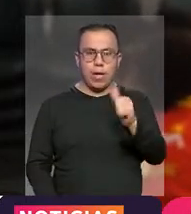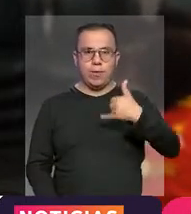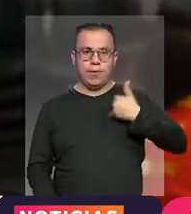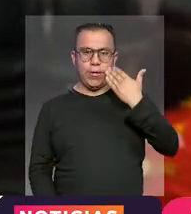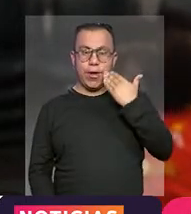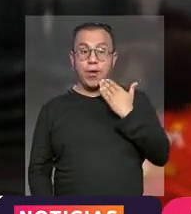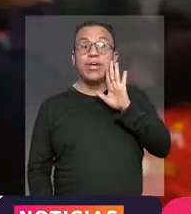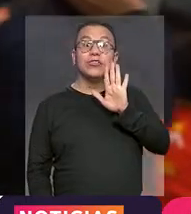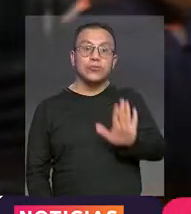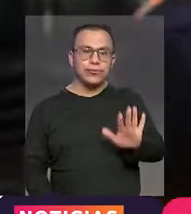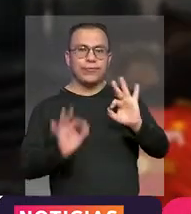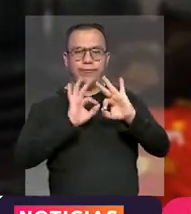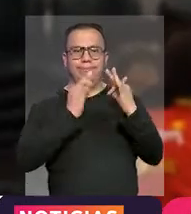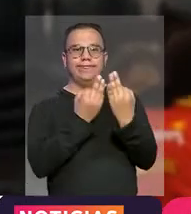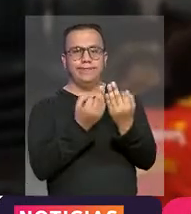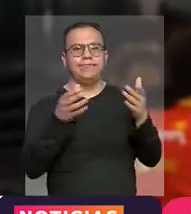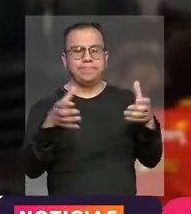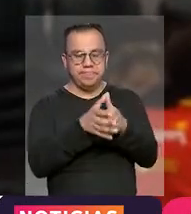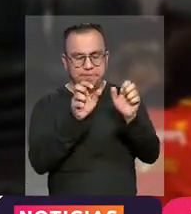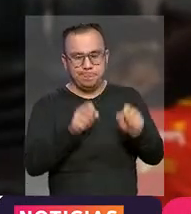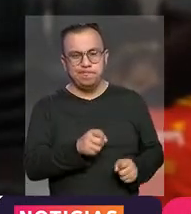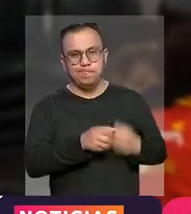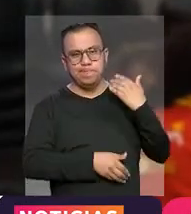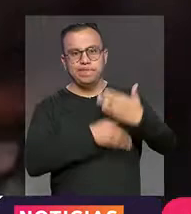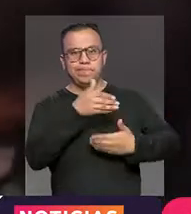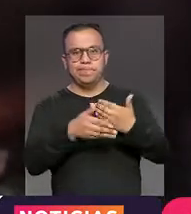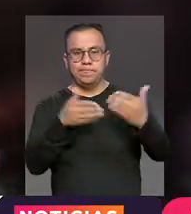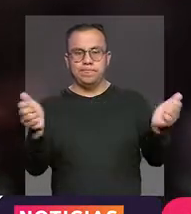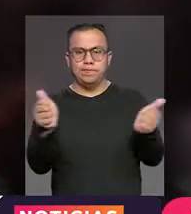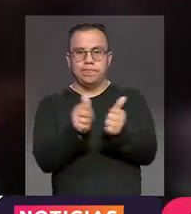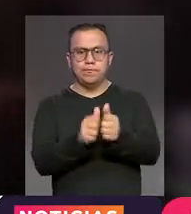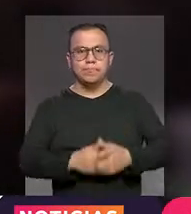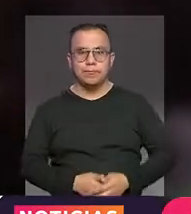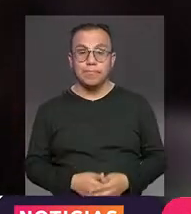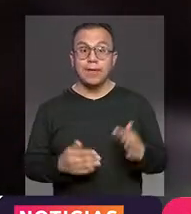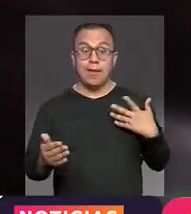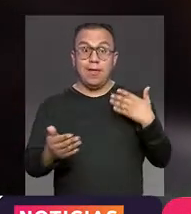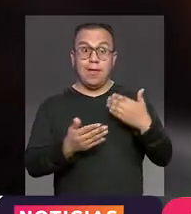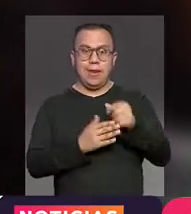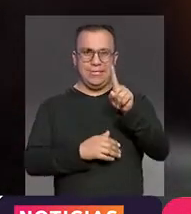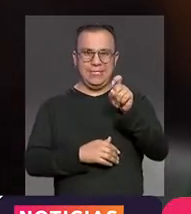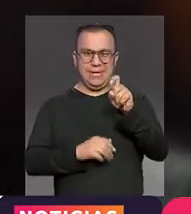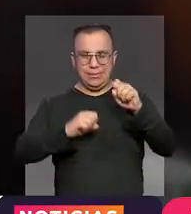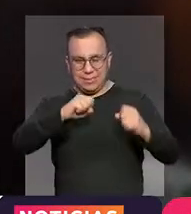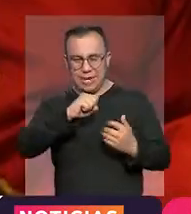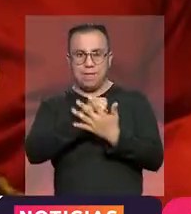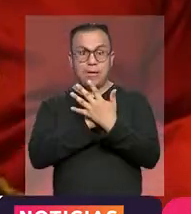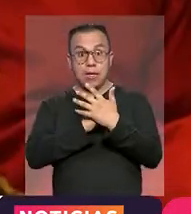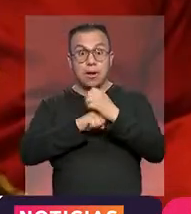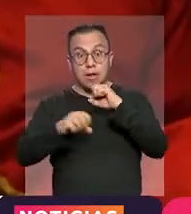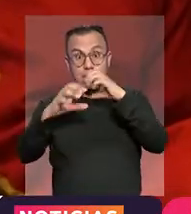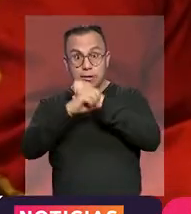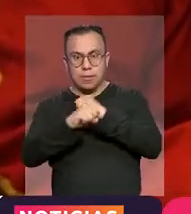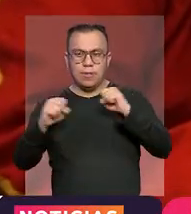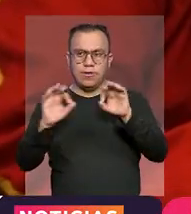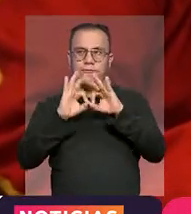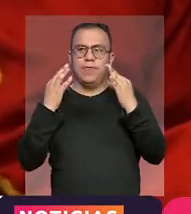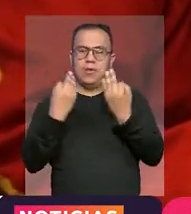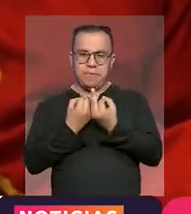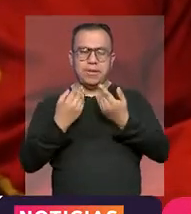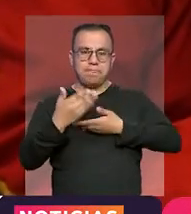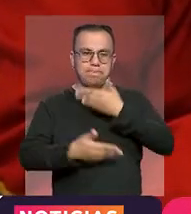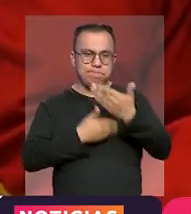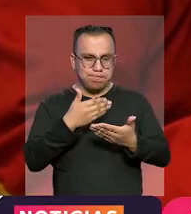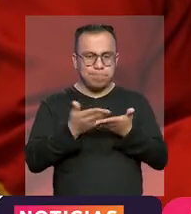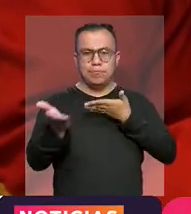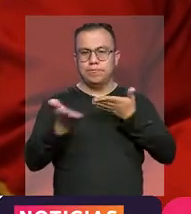la familia, y de esta manera pues hacer todo el abordaje. Hasta las 6 de la mañana, las entidades vincularon a las familias a las rutas